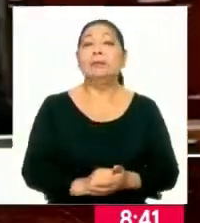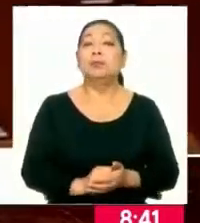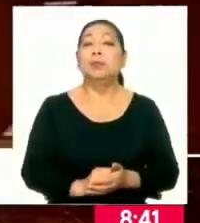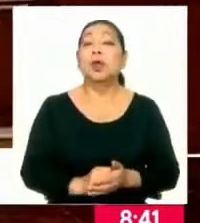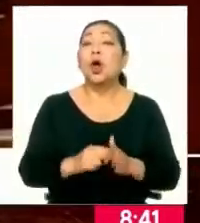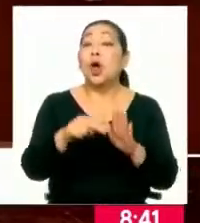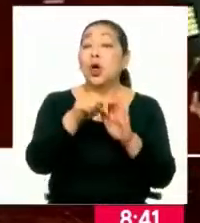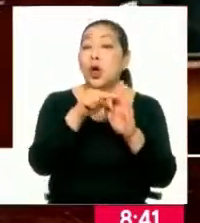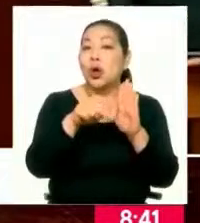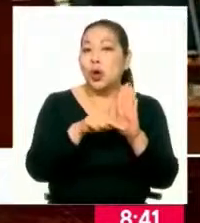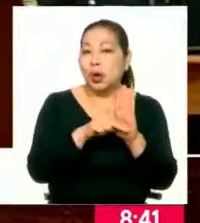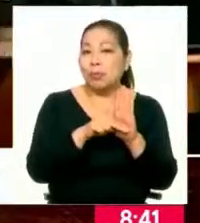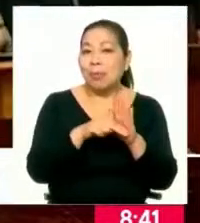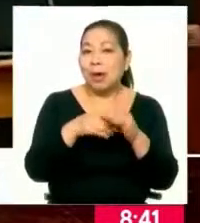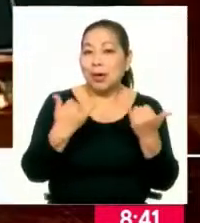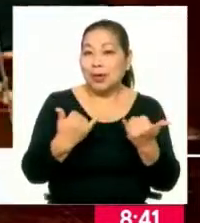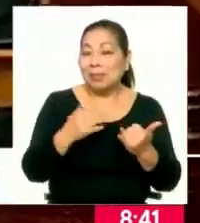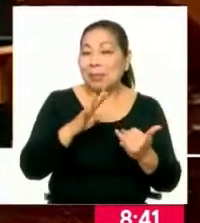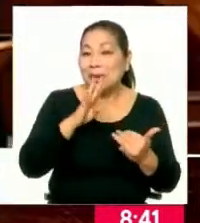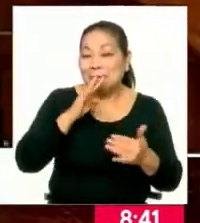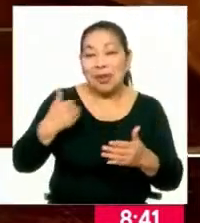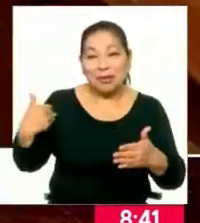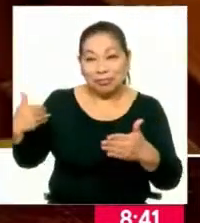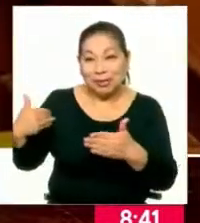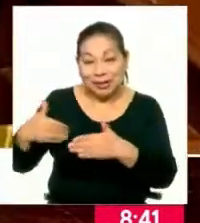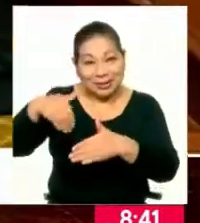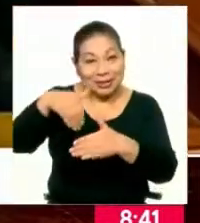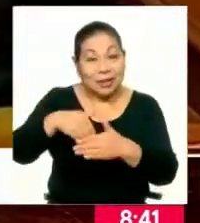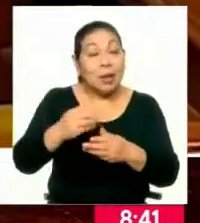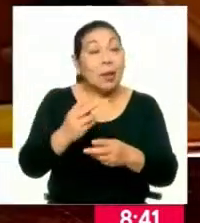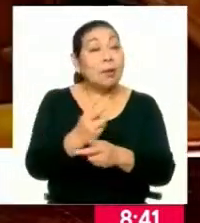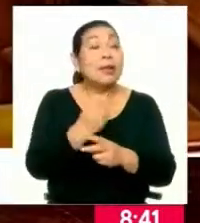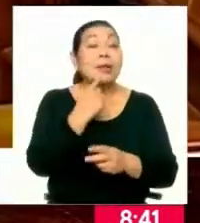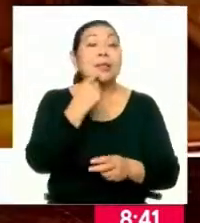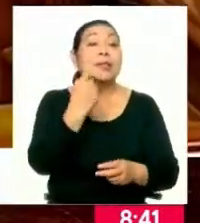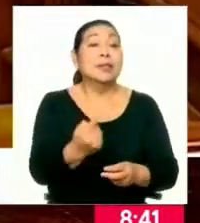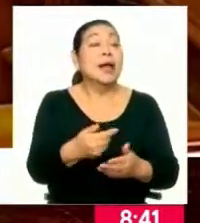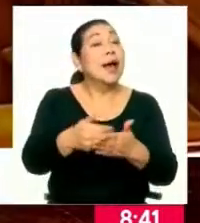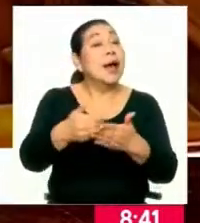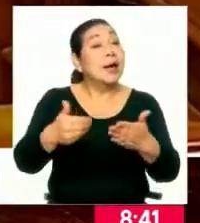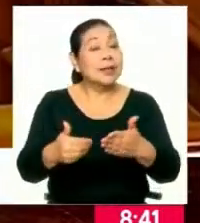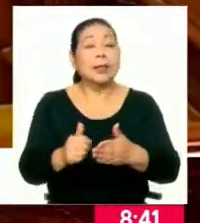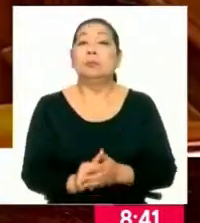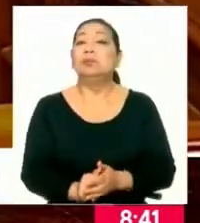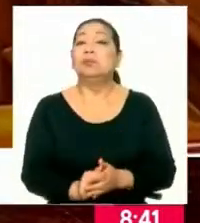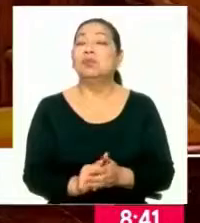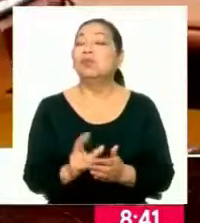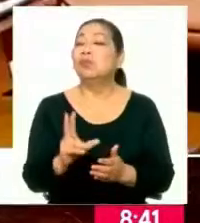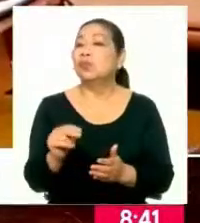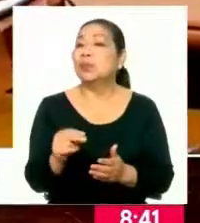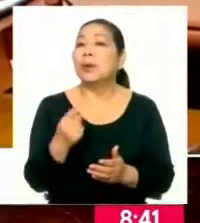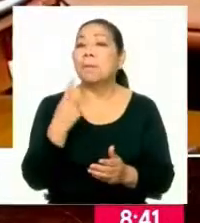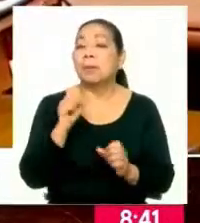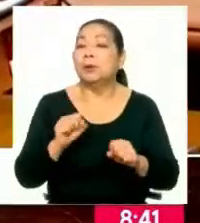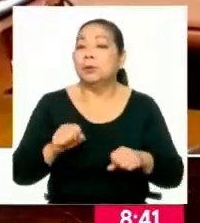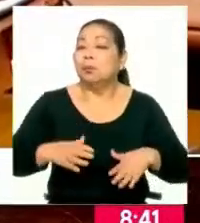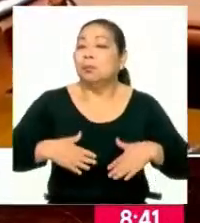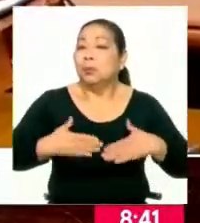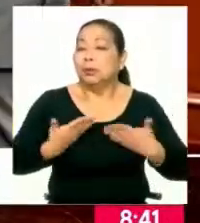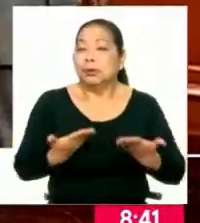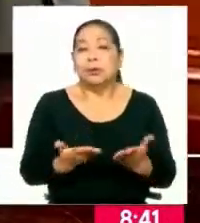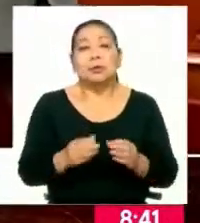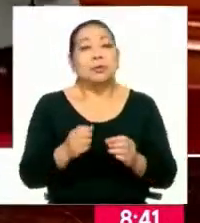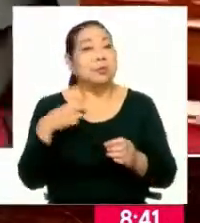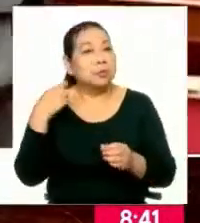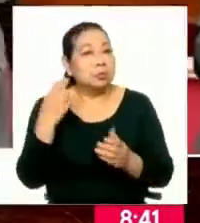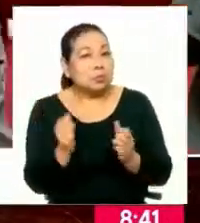la norma electoral, por ejemplo, que ahorita que estamos en elecciones, prevé claramente, ¿no?, inhabilitaciones para poder, o sea, ejercer